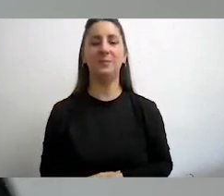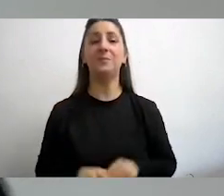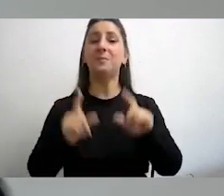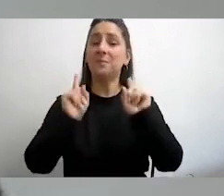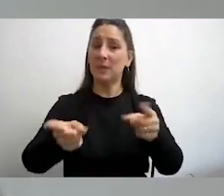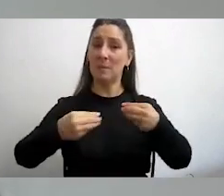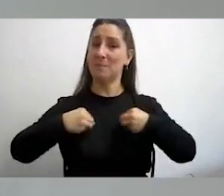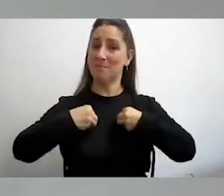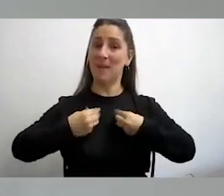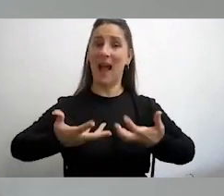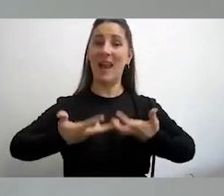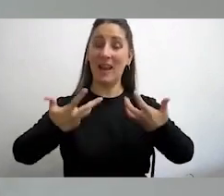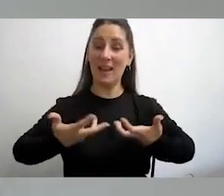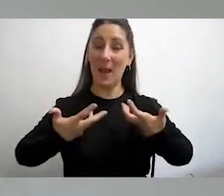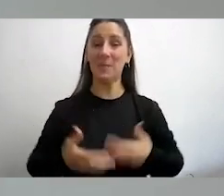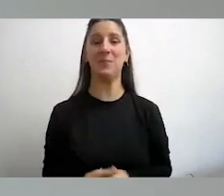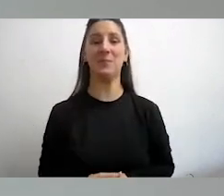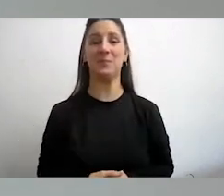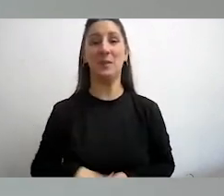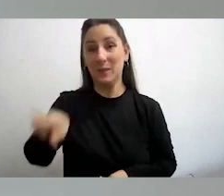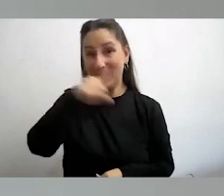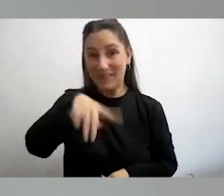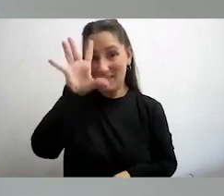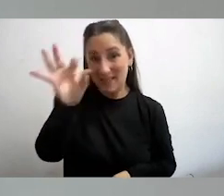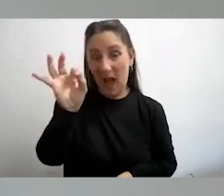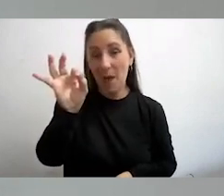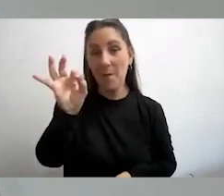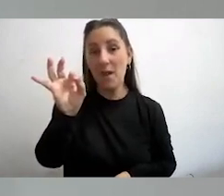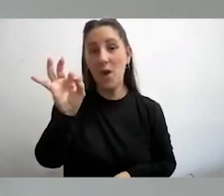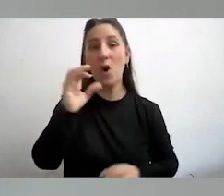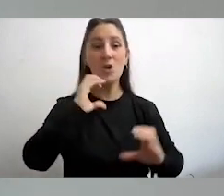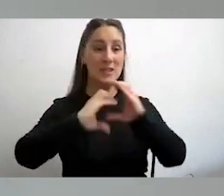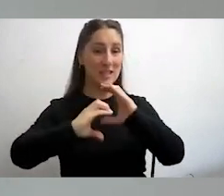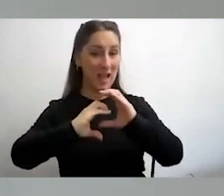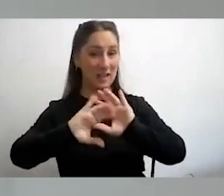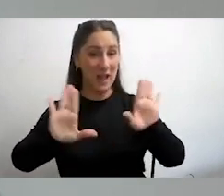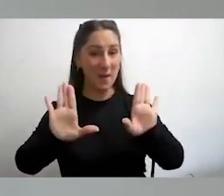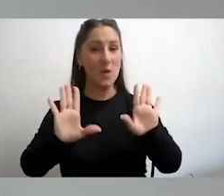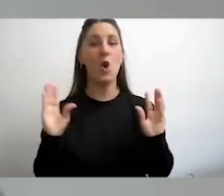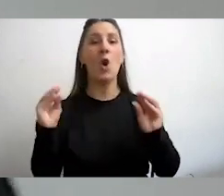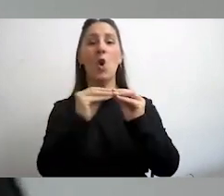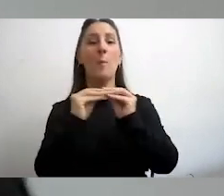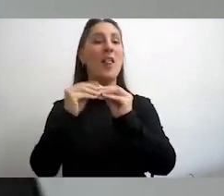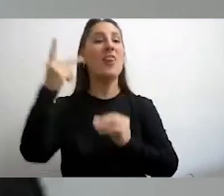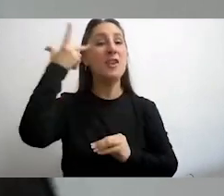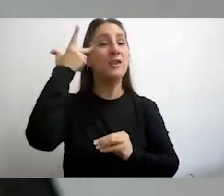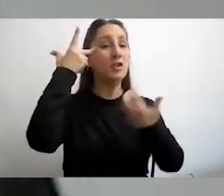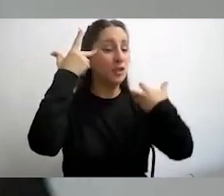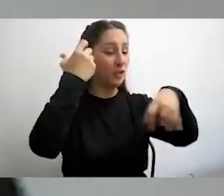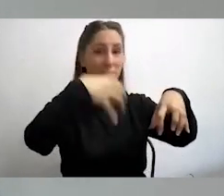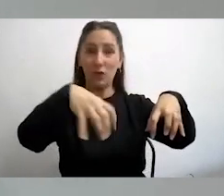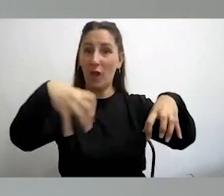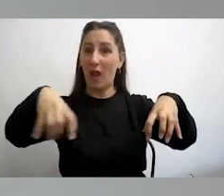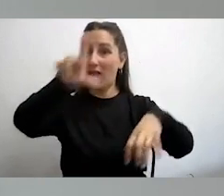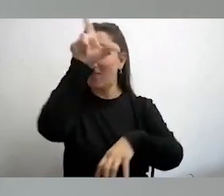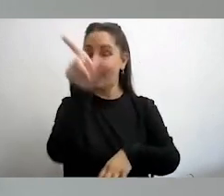alegría contarles, bueno, se habrán dado cuenta y algunos quizás ya lo han puesto en el chat, tenemos compañeros de las 18 seccionales de todo el país, así que la